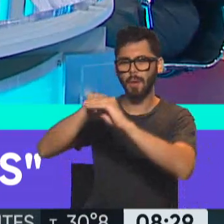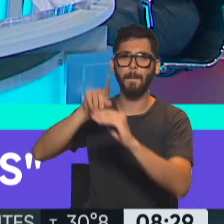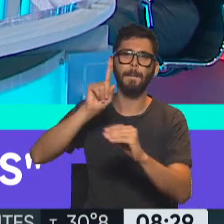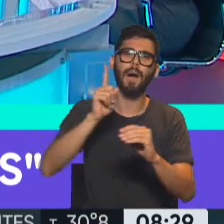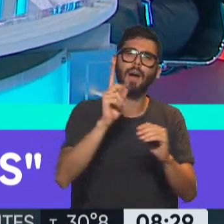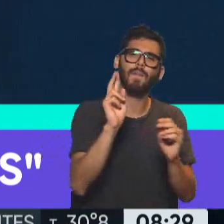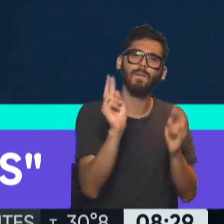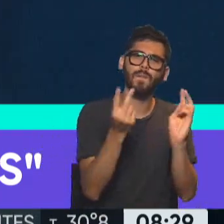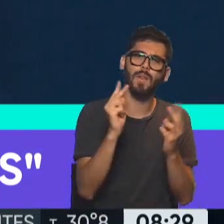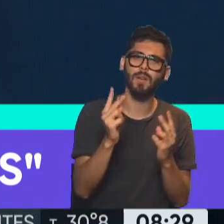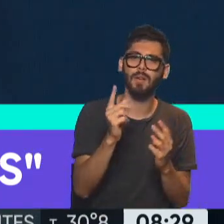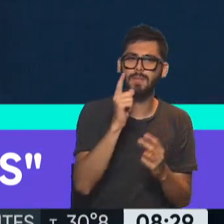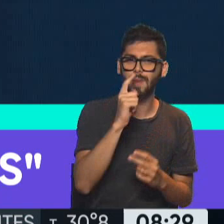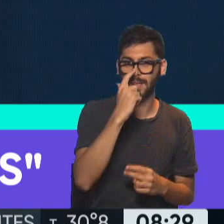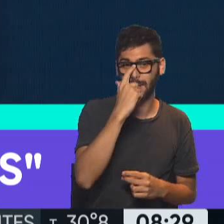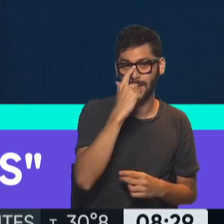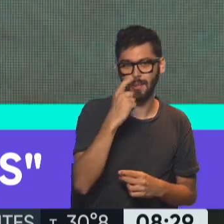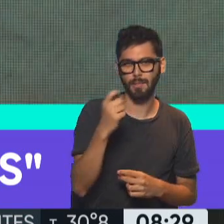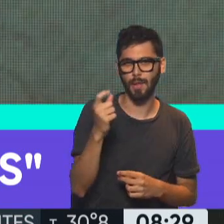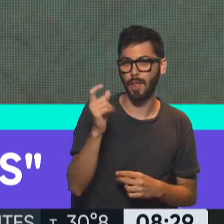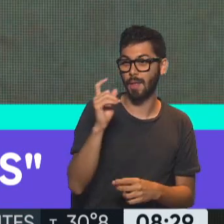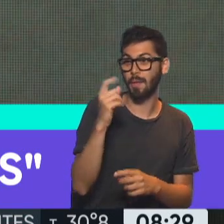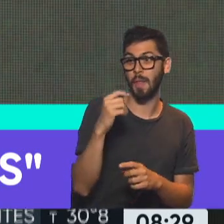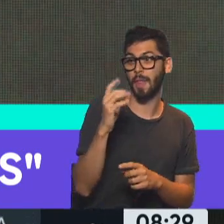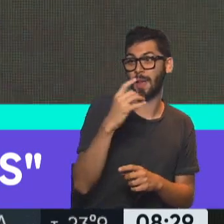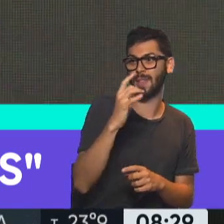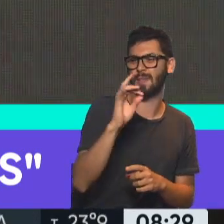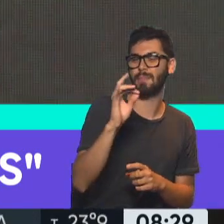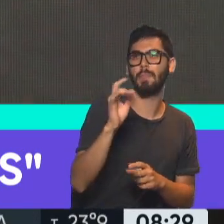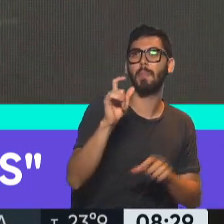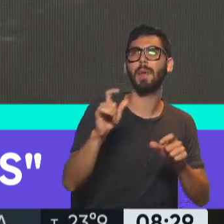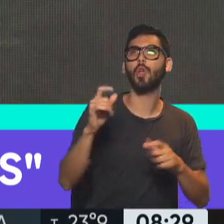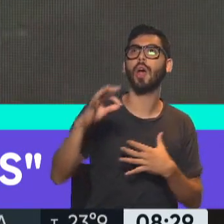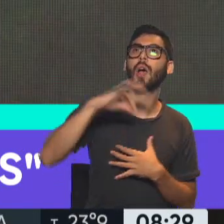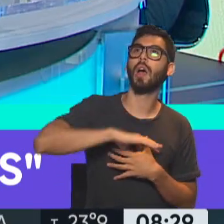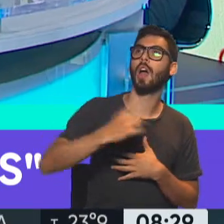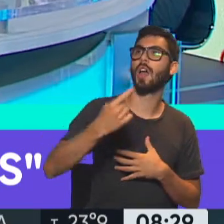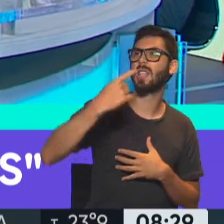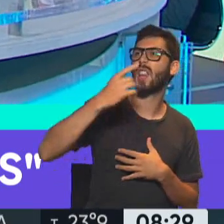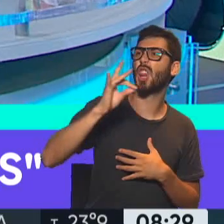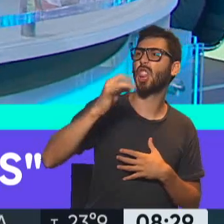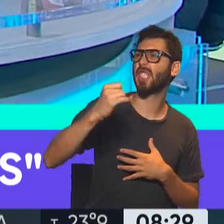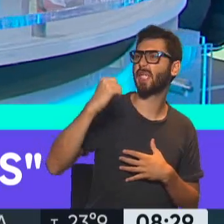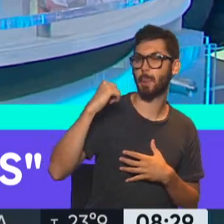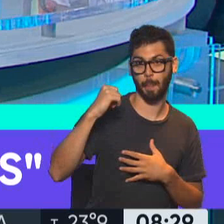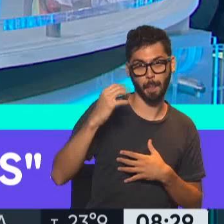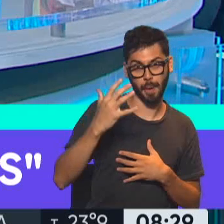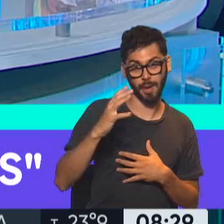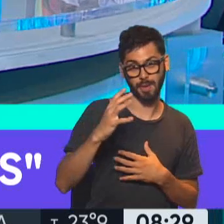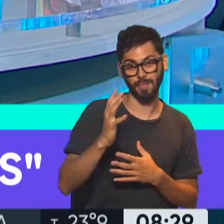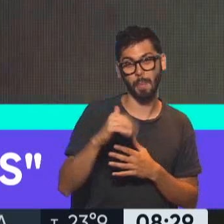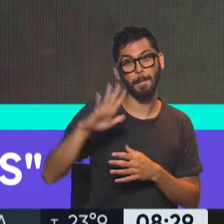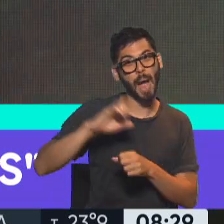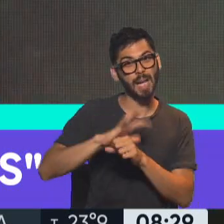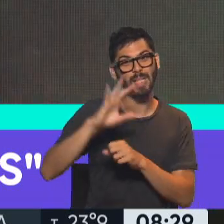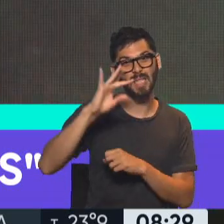fallecidos, estaríamos hablando de la última semana de diciembre. Las personas, Sí. Estamos hablando, me parece, en su gran mayoría todavía Delta,